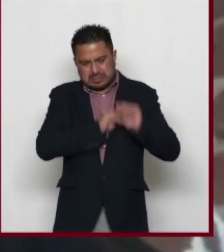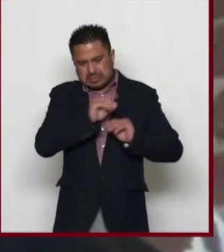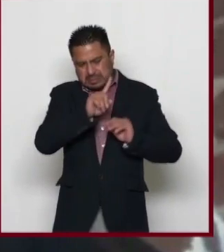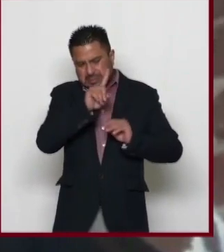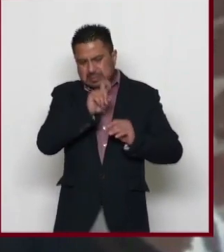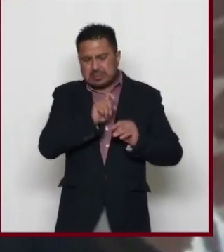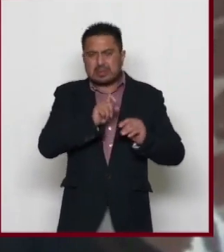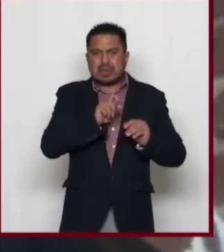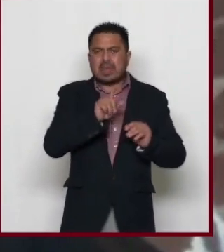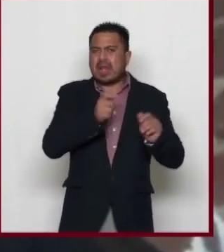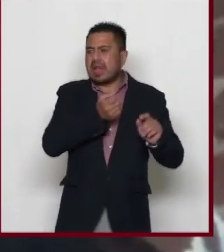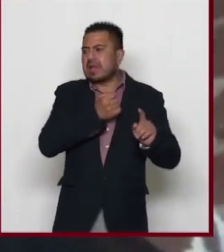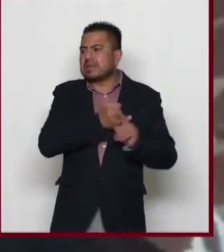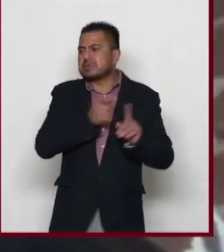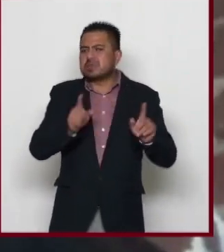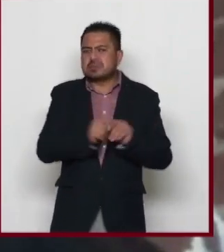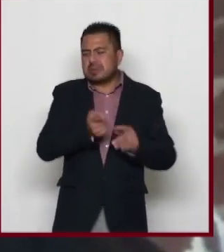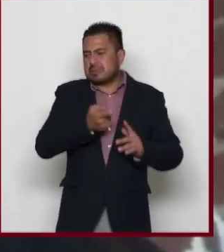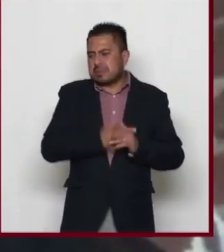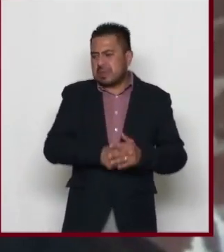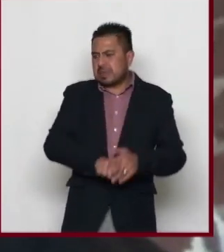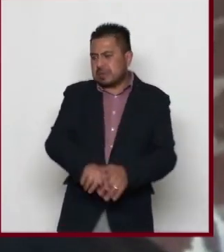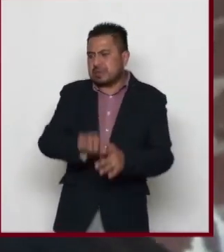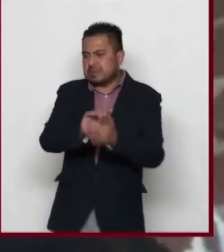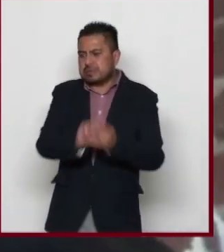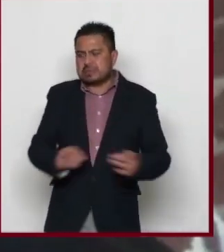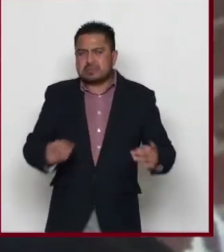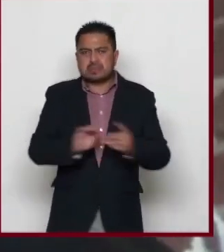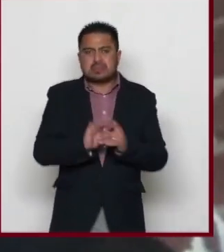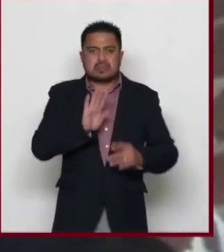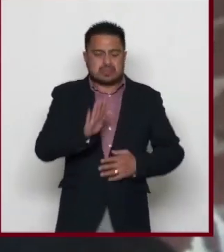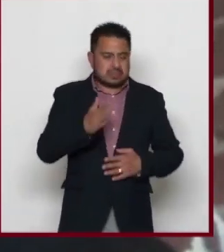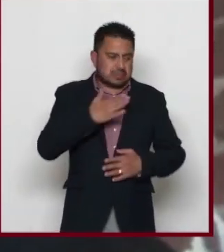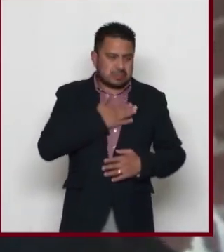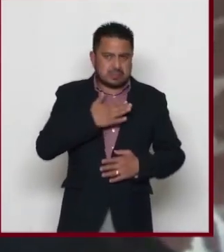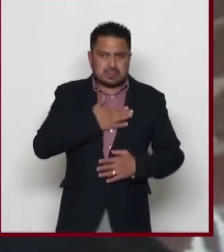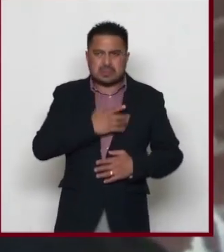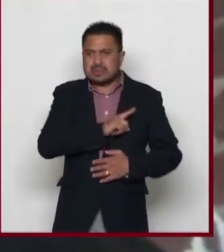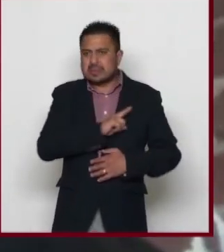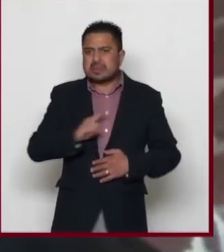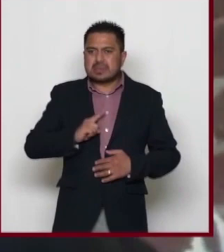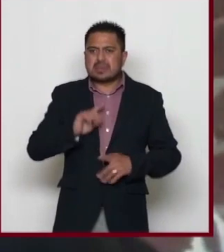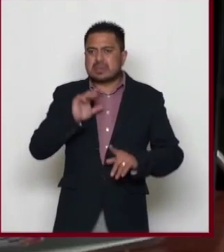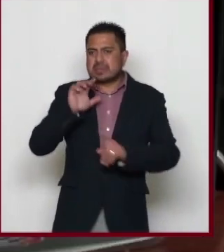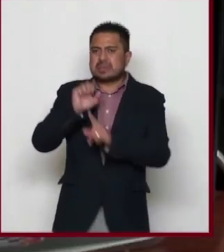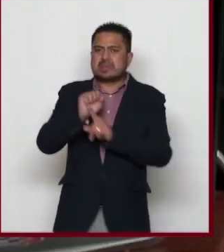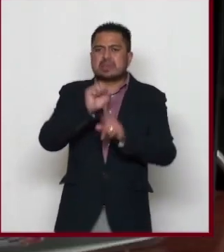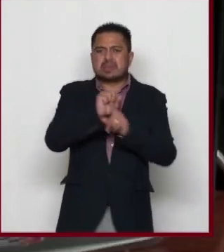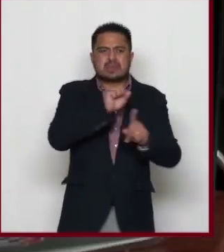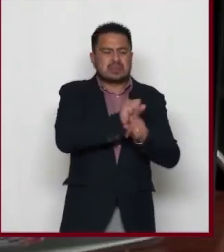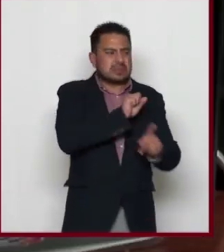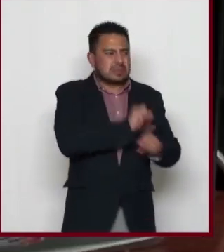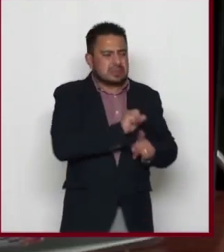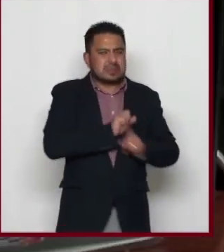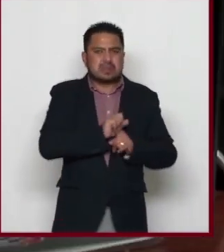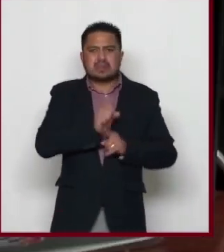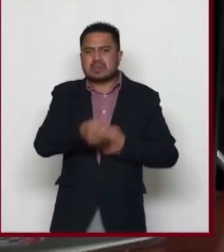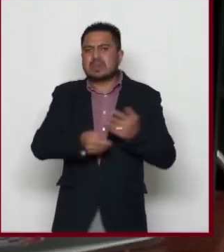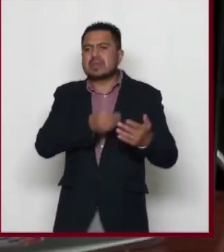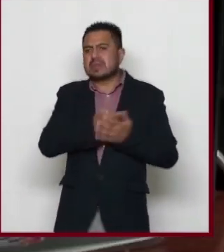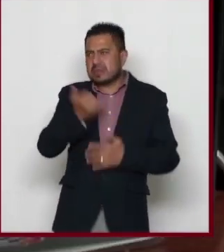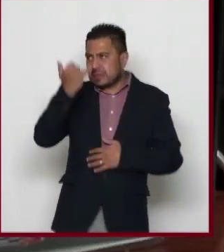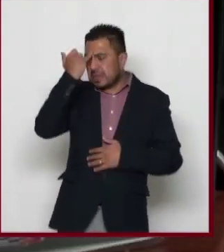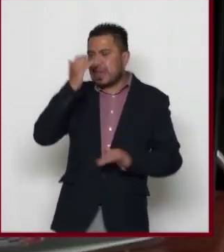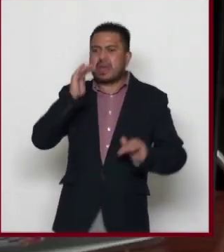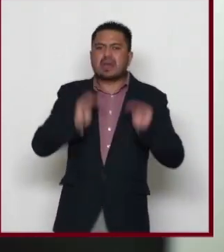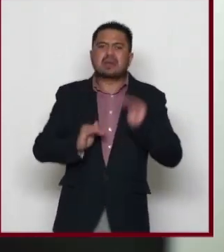sí se utiliza ese tipo de cuestiones así nada más para empezar. Y uno tiene